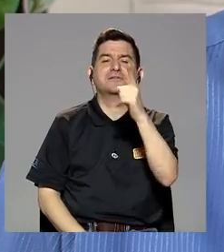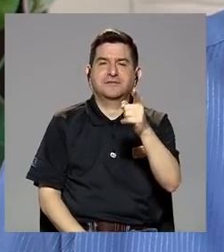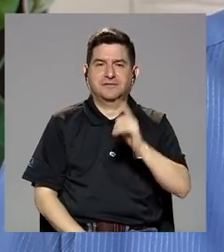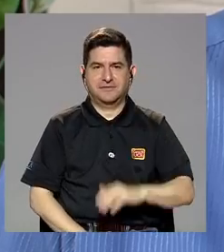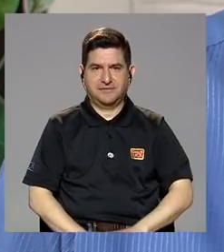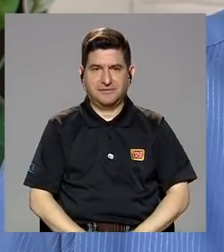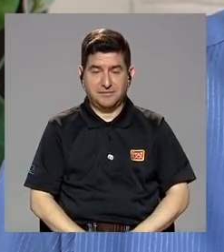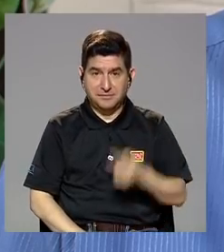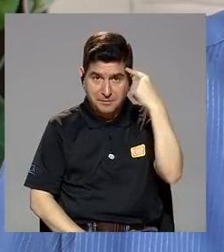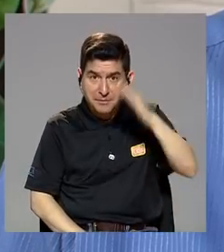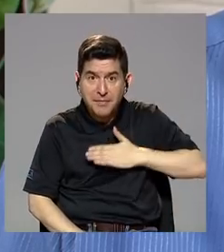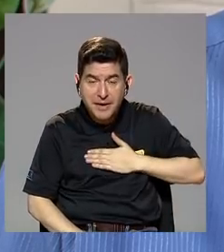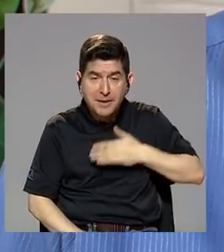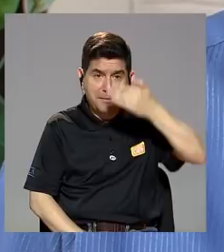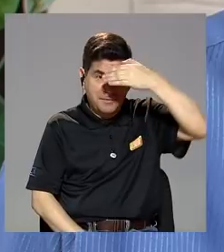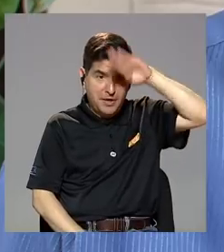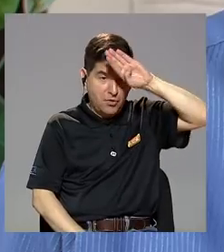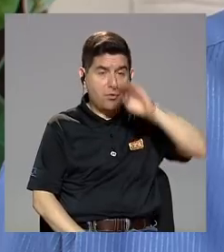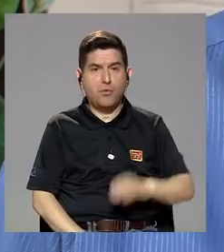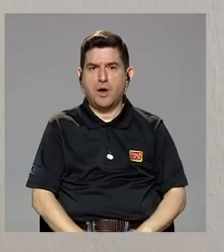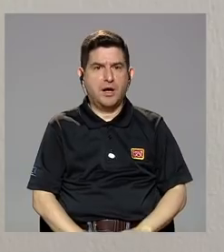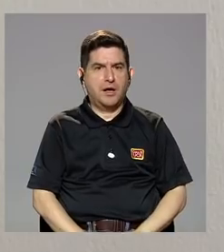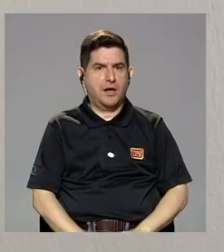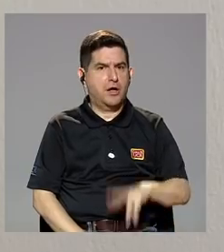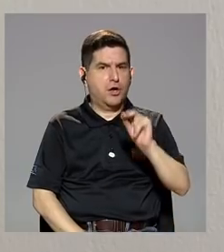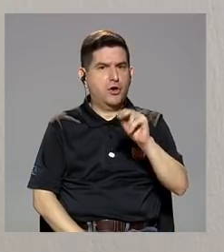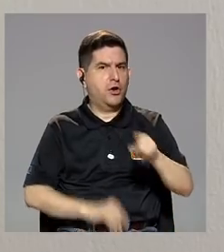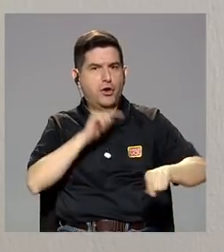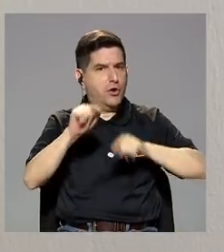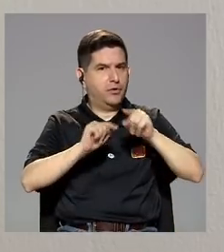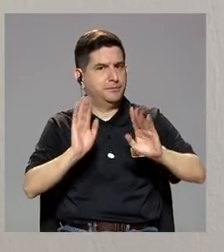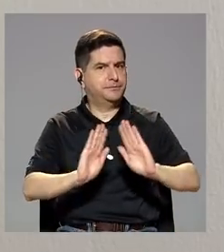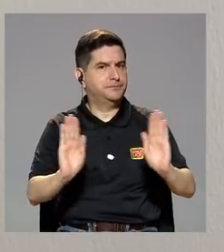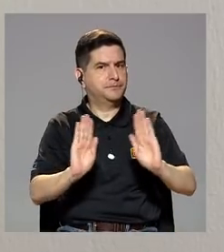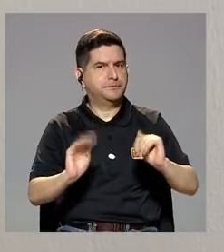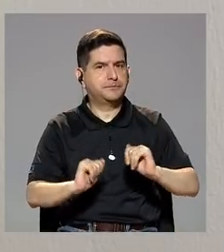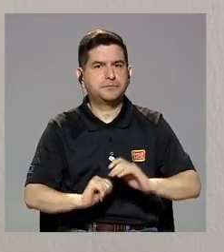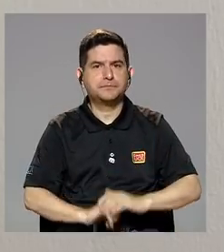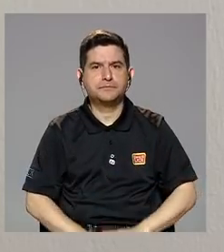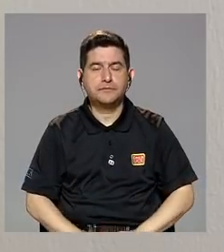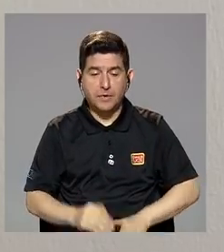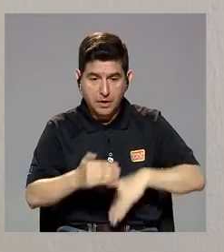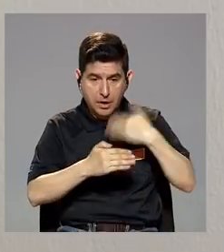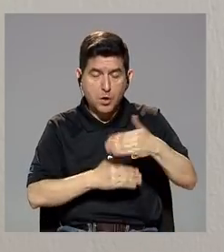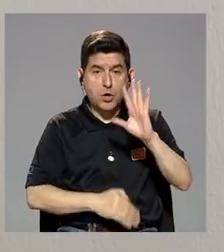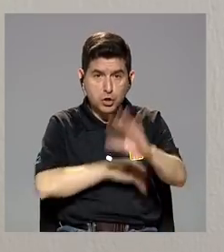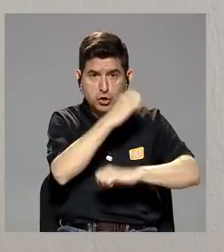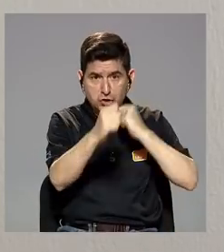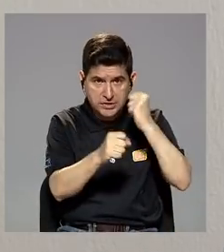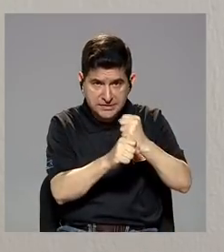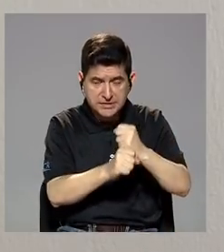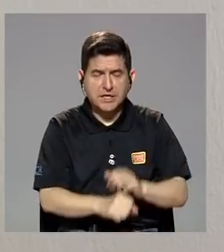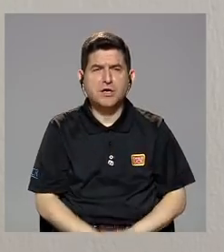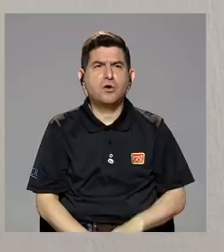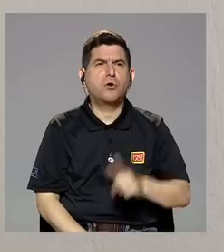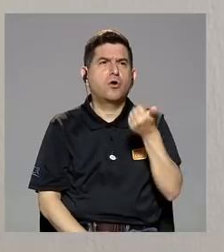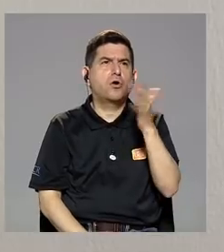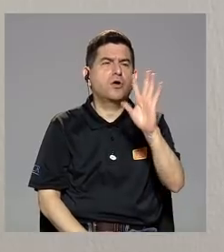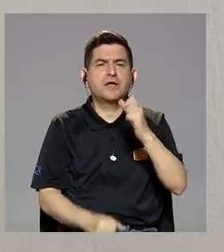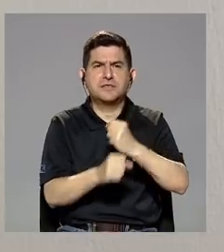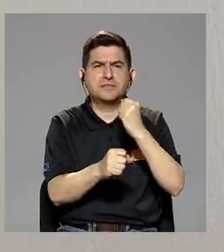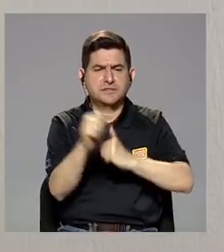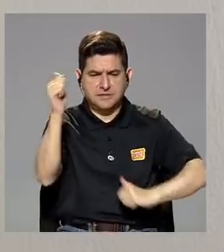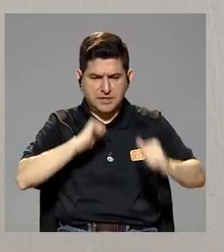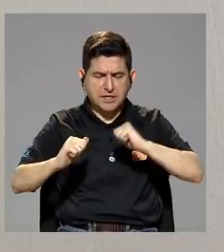es decir para mí cubano mel dato que es novela toquen y después de cinco años hice 15 obras de